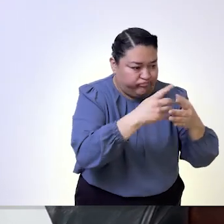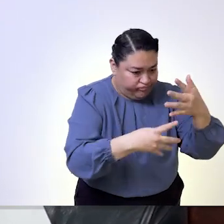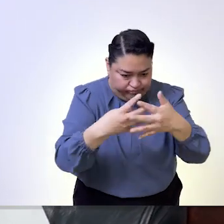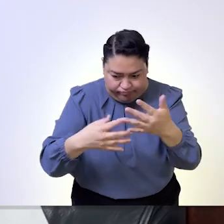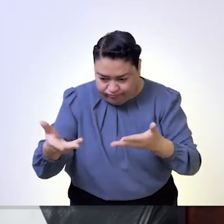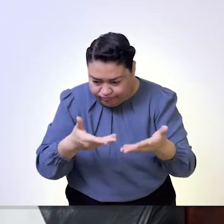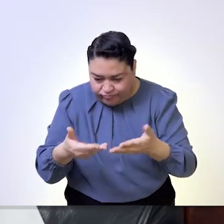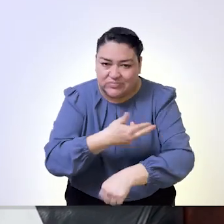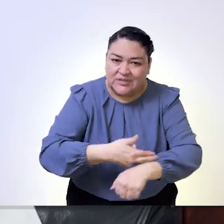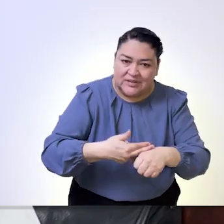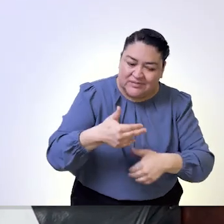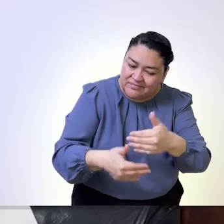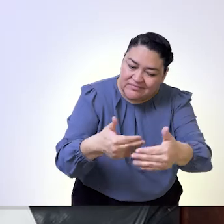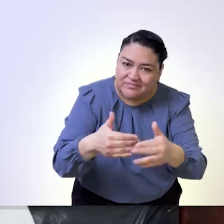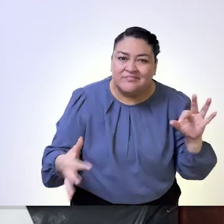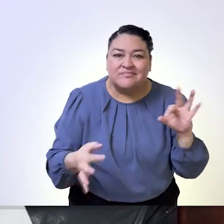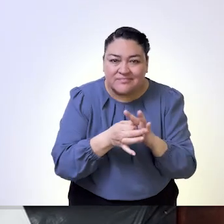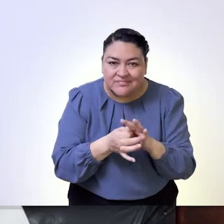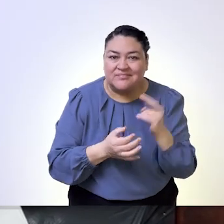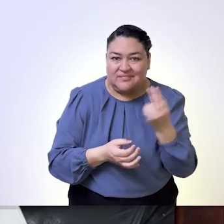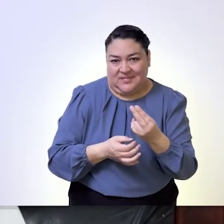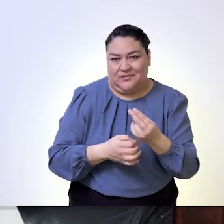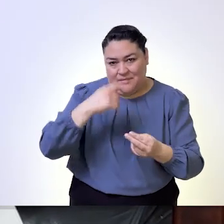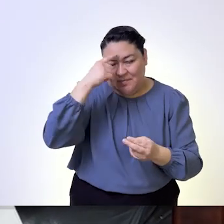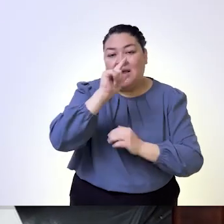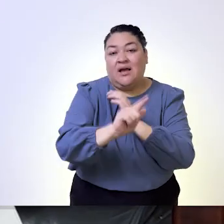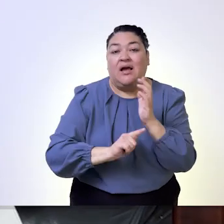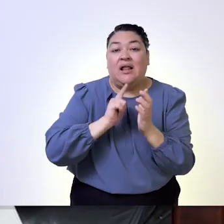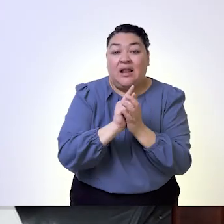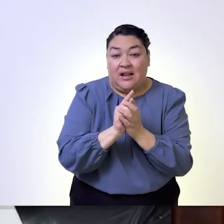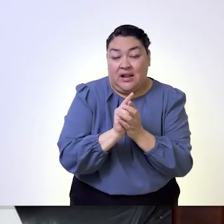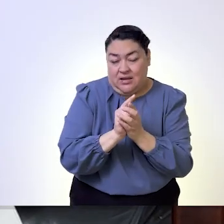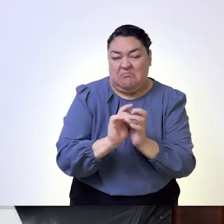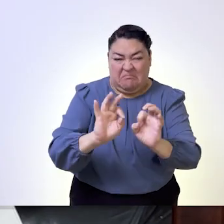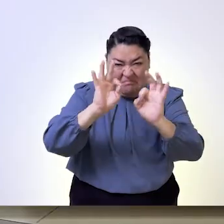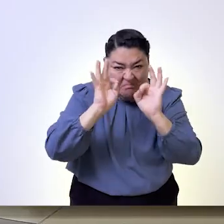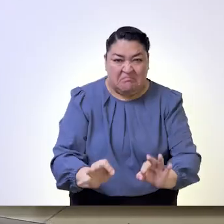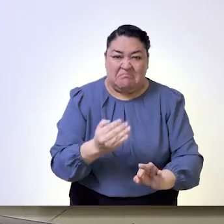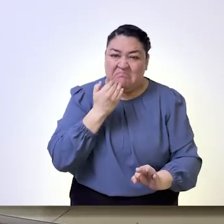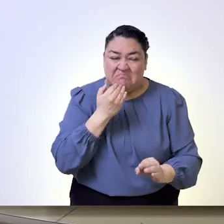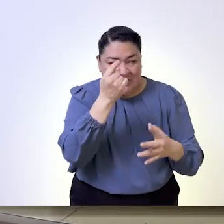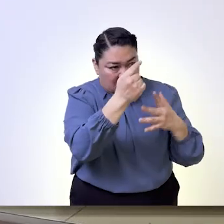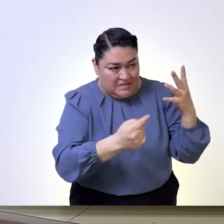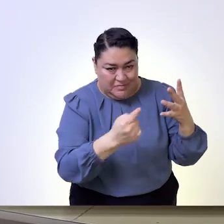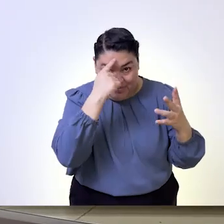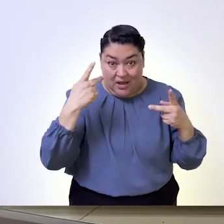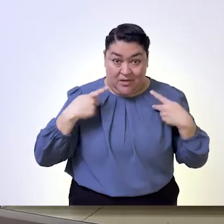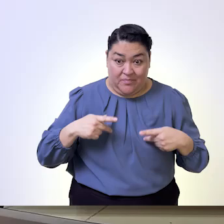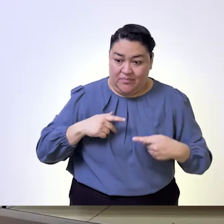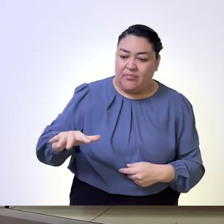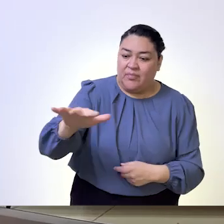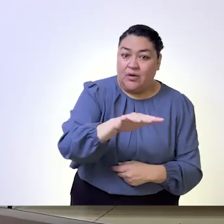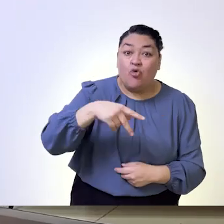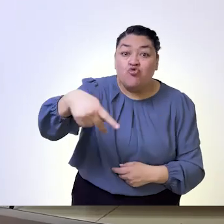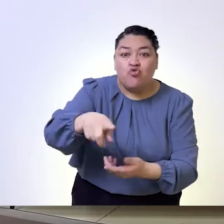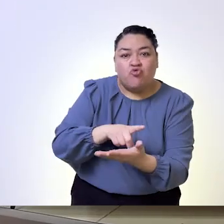dialogar mucho con esta parte procedimental, para que exista un marco jurídico robusto que efectivamente promueva